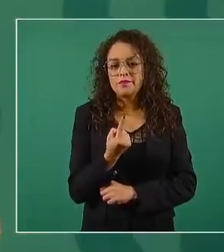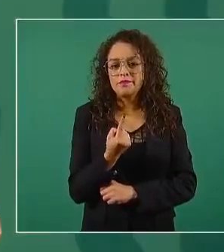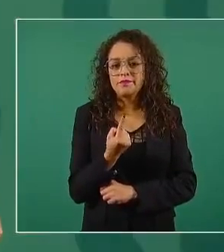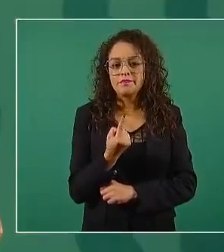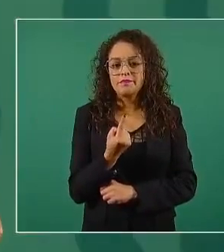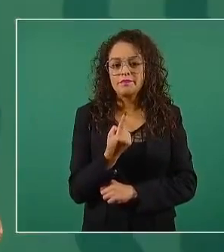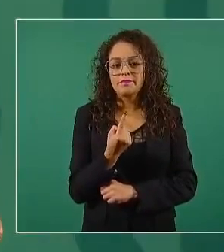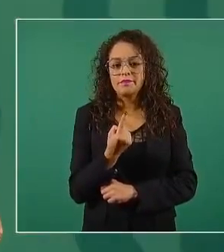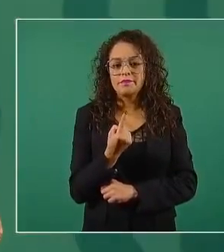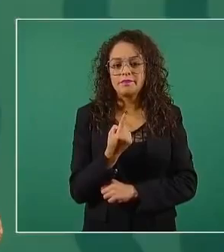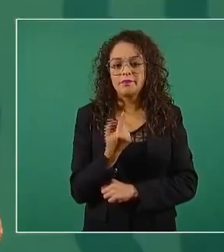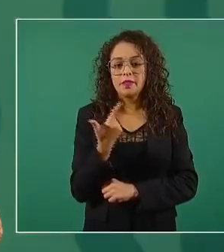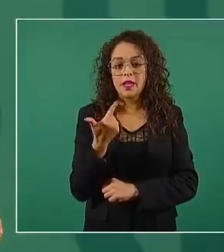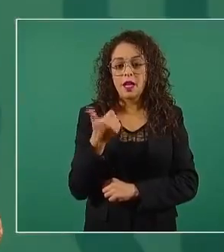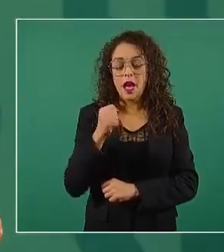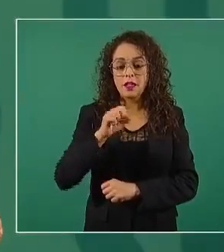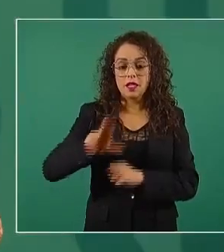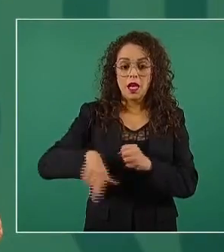de gas natural